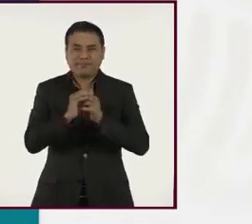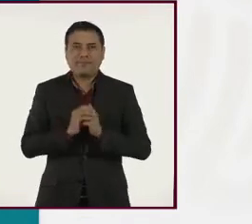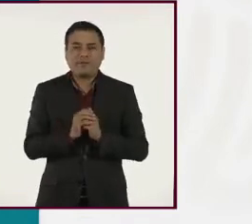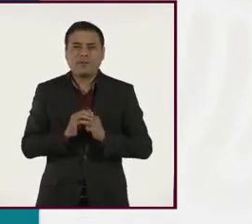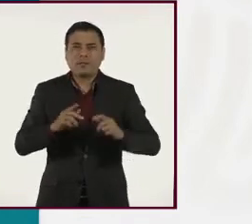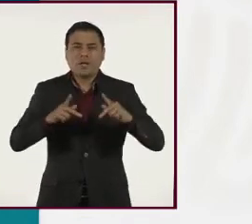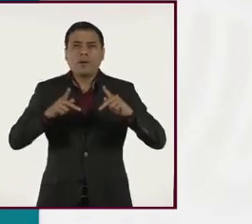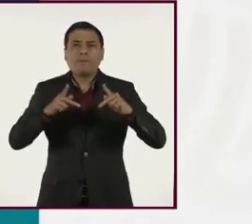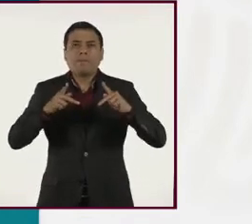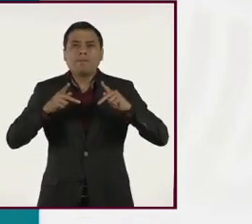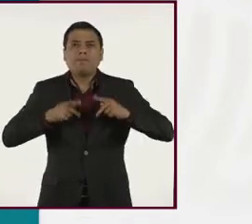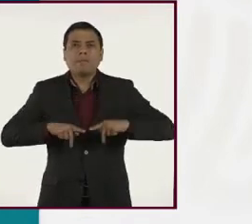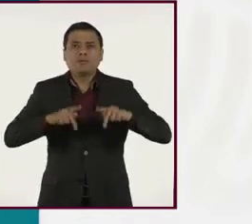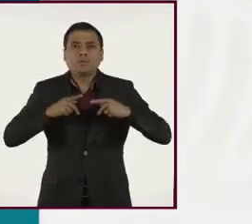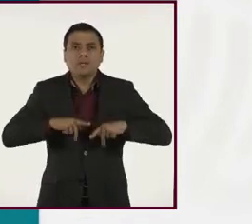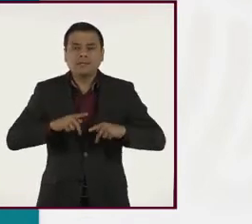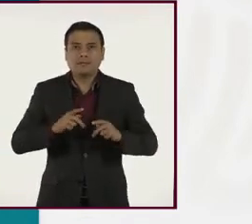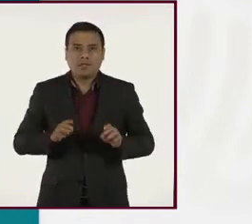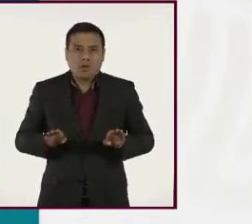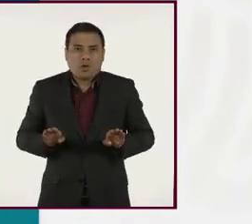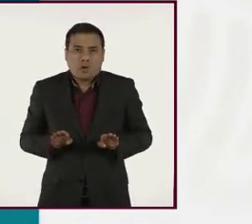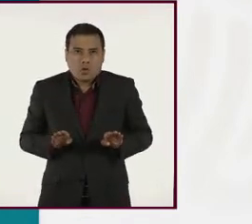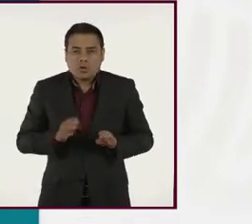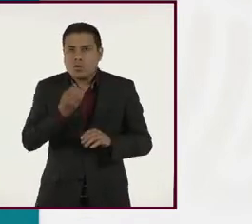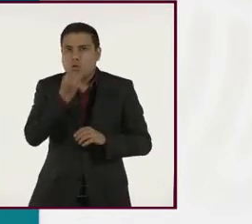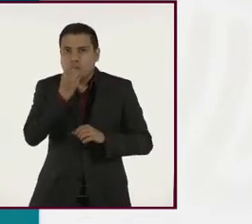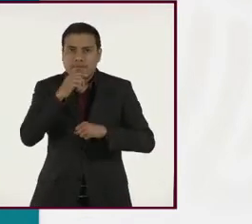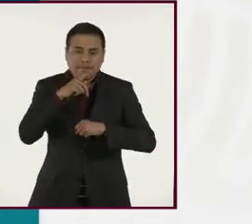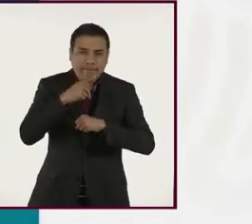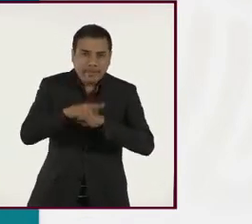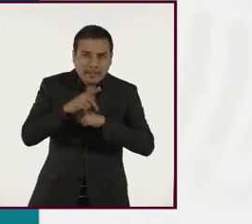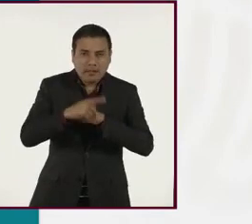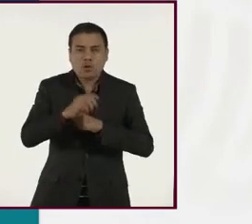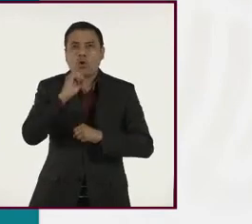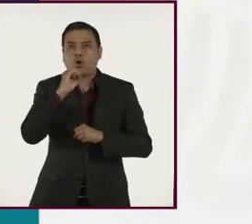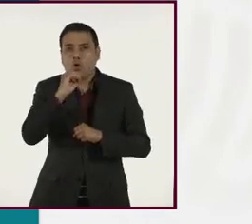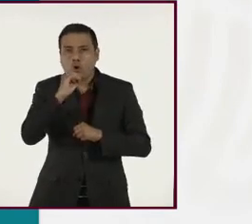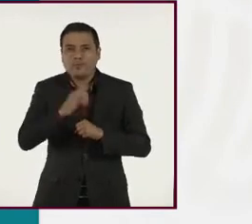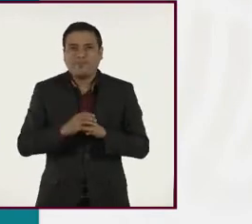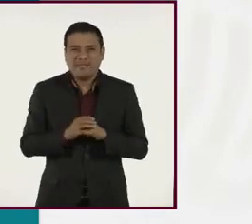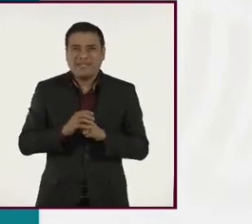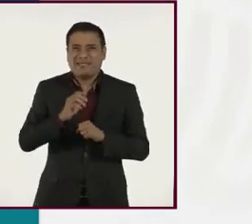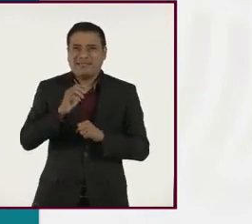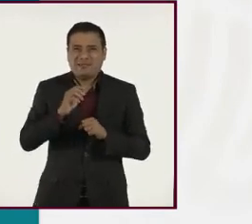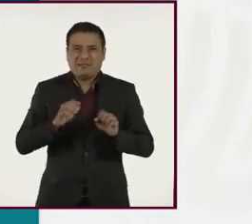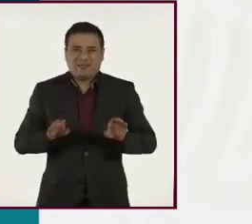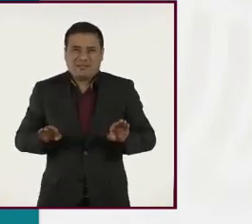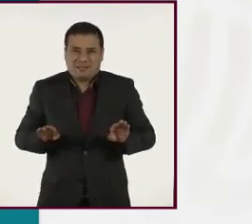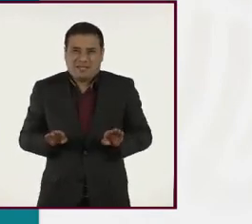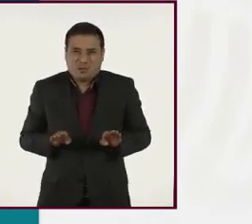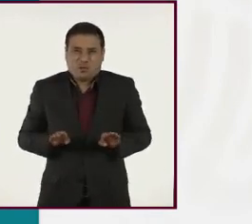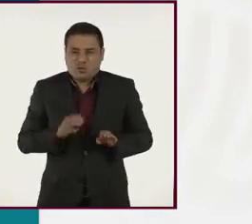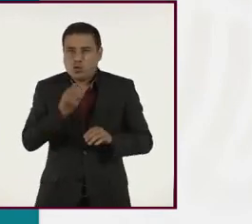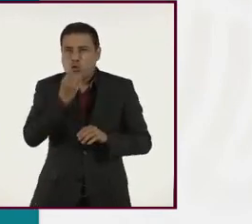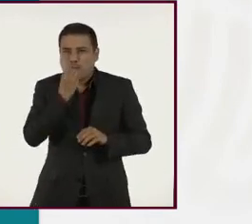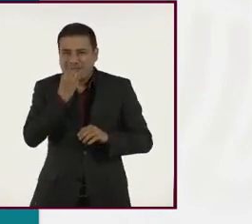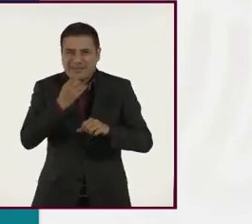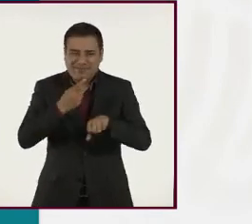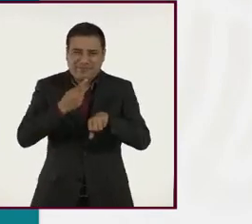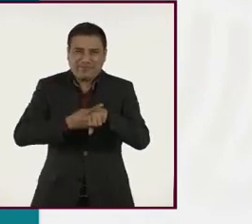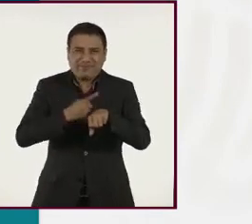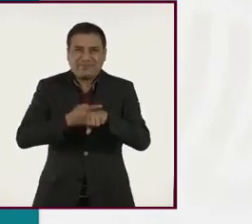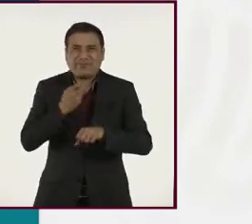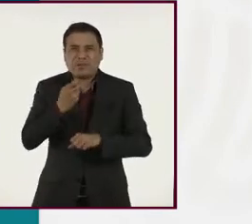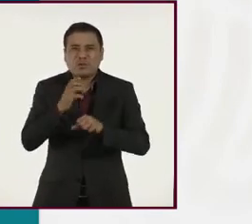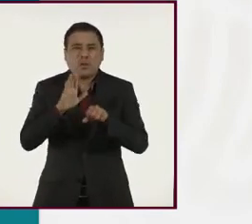con la presentación tanto de las conductas alimentarias de riesgo como de los trastornos de la conducta alimentaria. ¿Por qué?